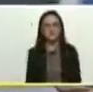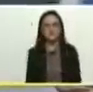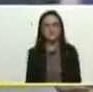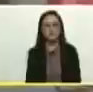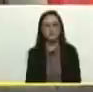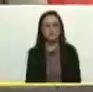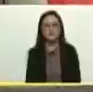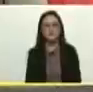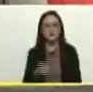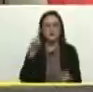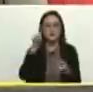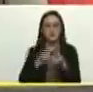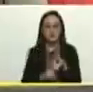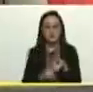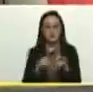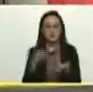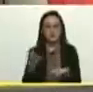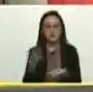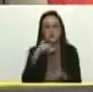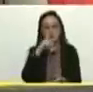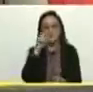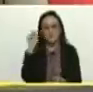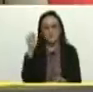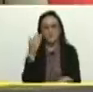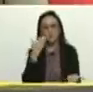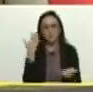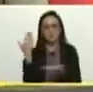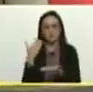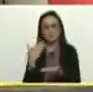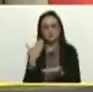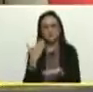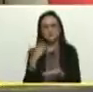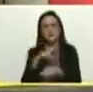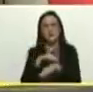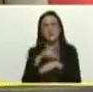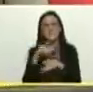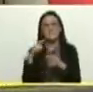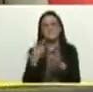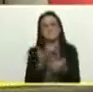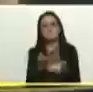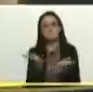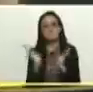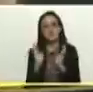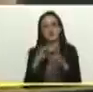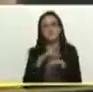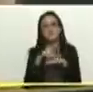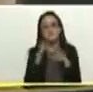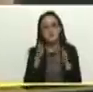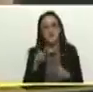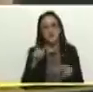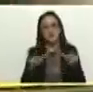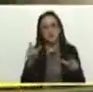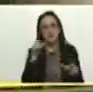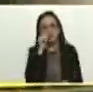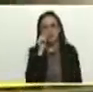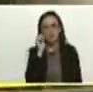primera combatiente, Cilia Flores, ministros, Wilmar Castro